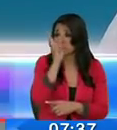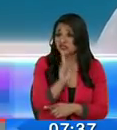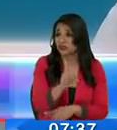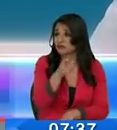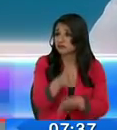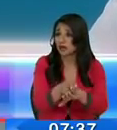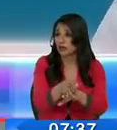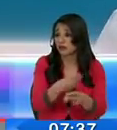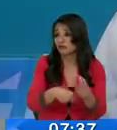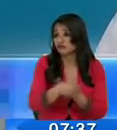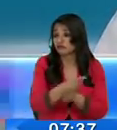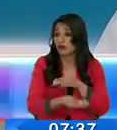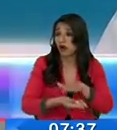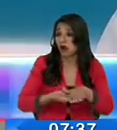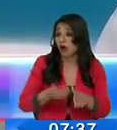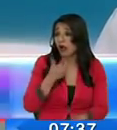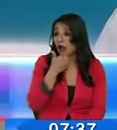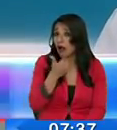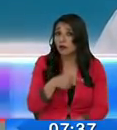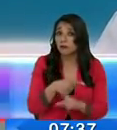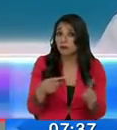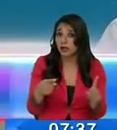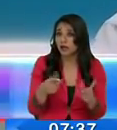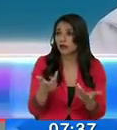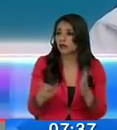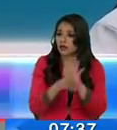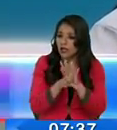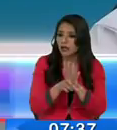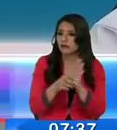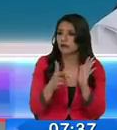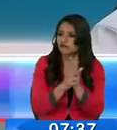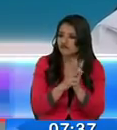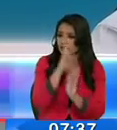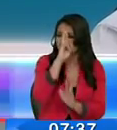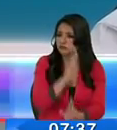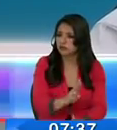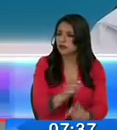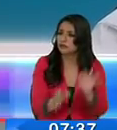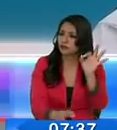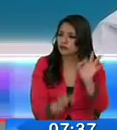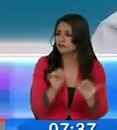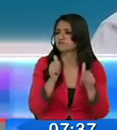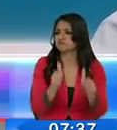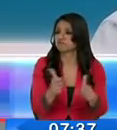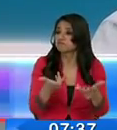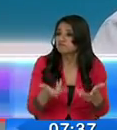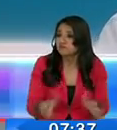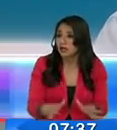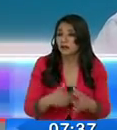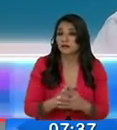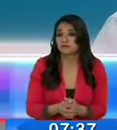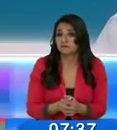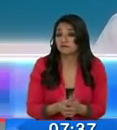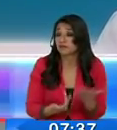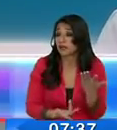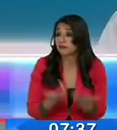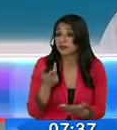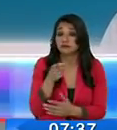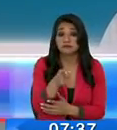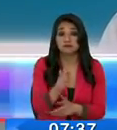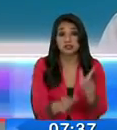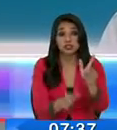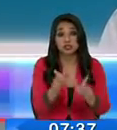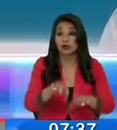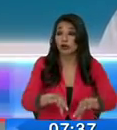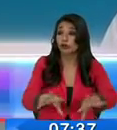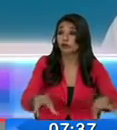a cambio de lo que sea, sin aplicación del derecho y la justicia, y simplemente pudieran salvar a estos